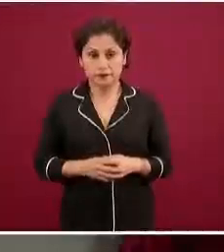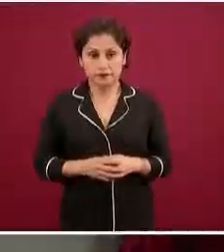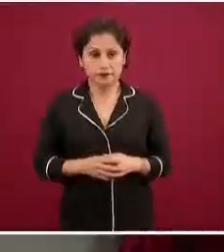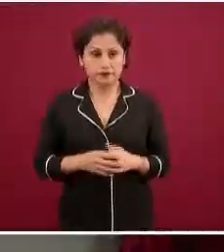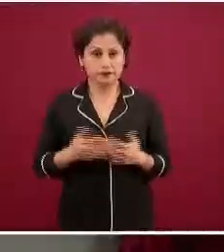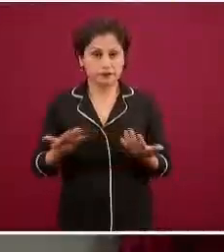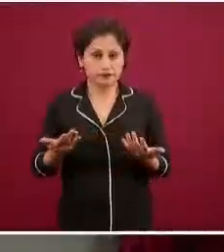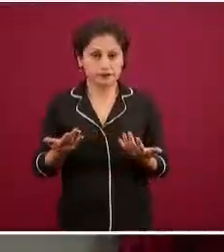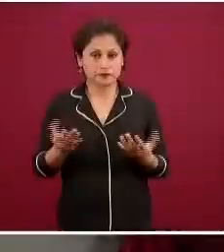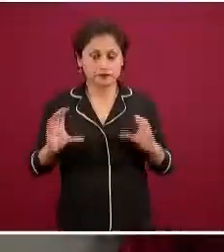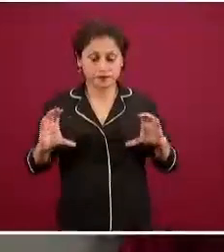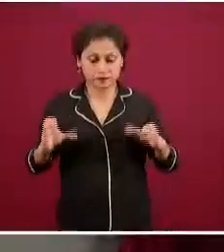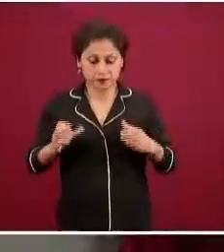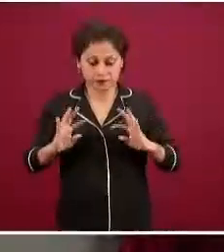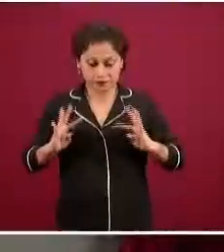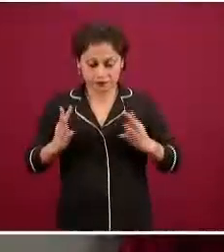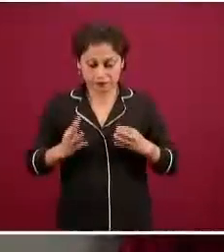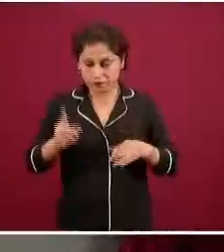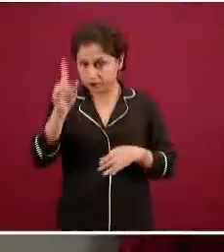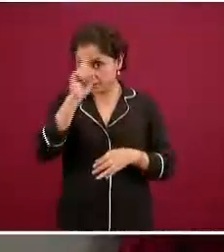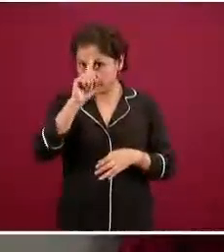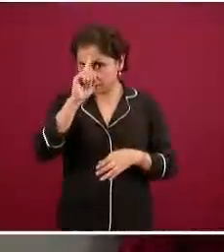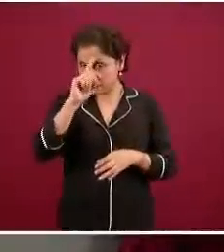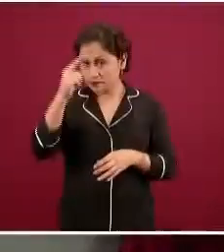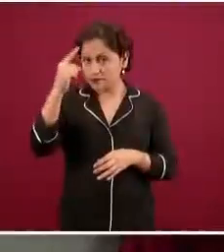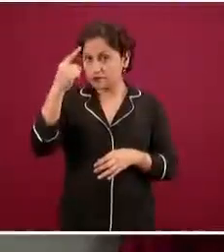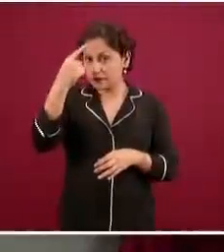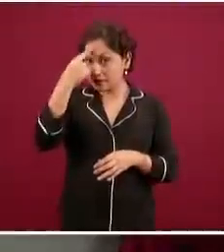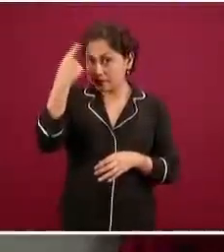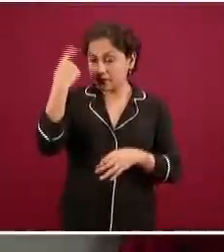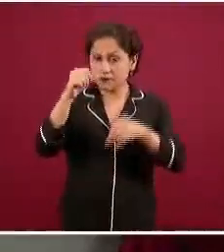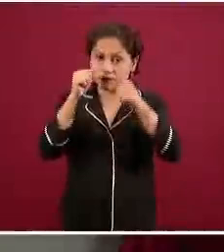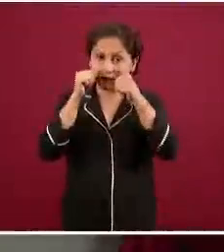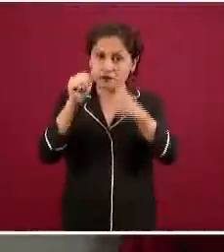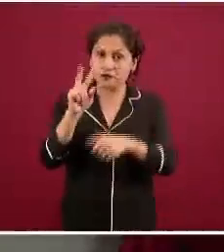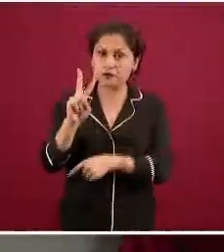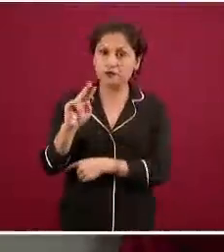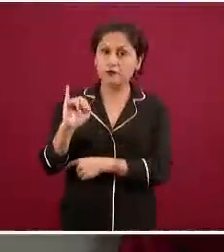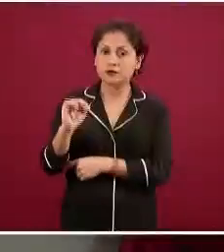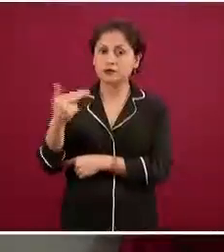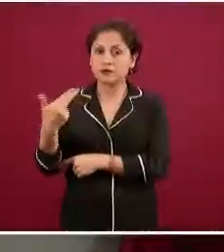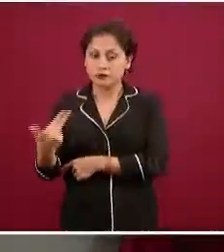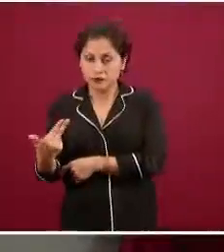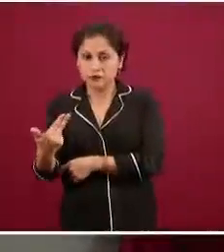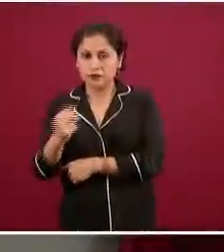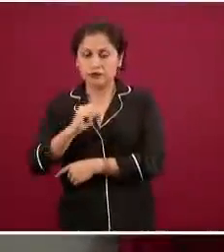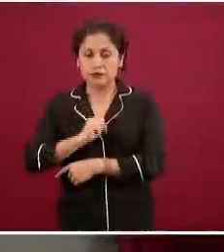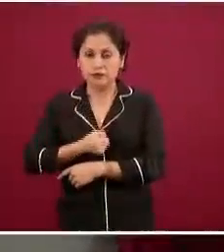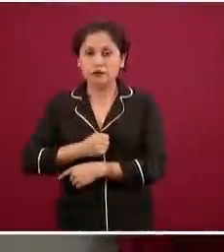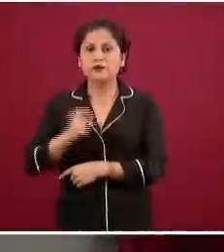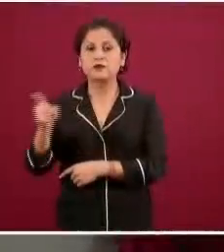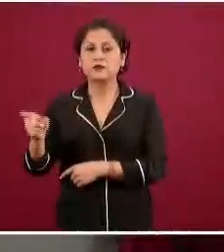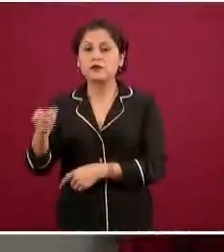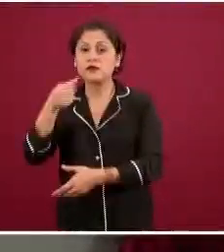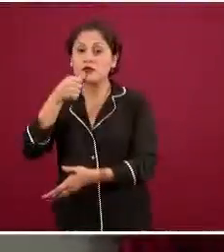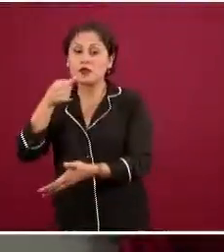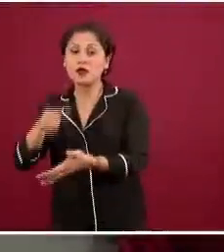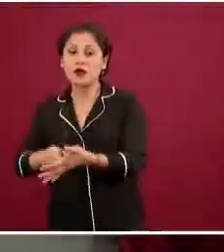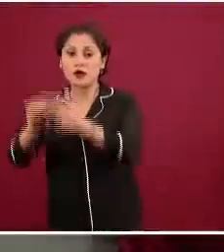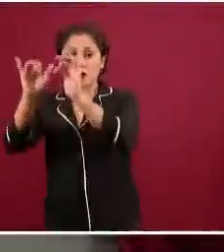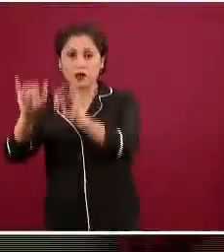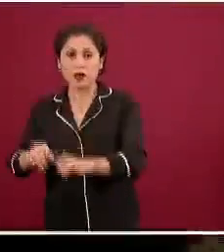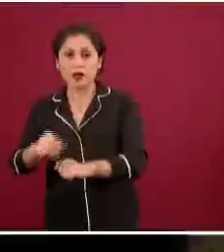Consejo Ciudadano para el VIH e Infecciones de Transmisión Sexual de la Ciudad de México envió una carta al presidente López Obrador y al secretario de